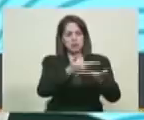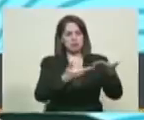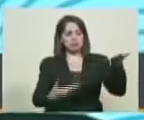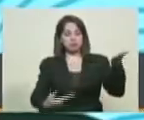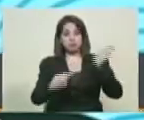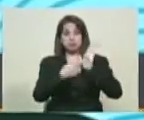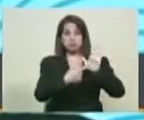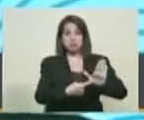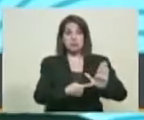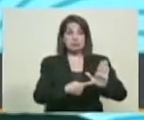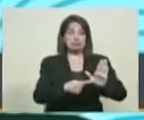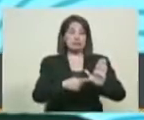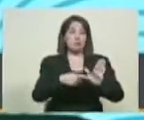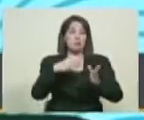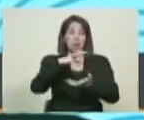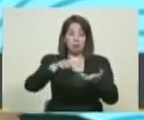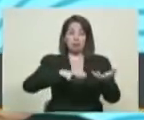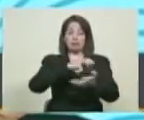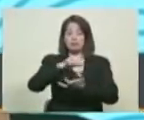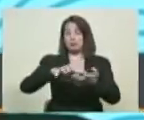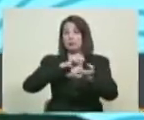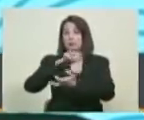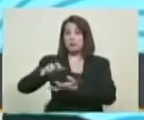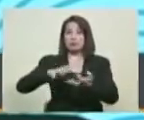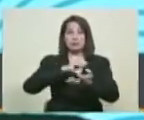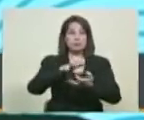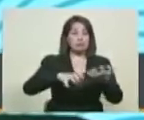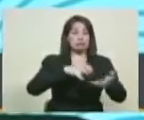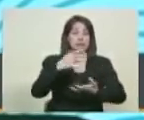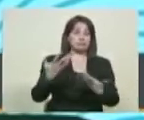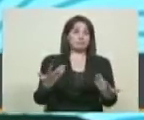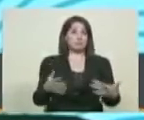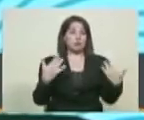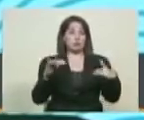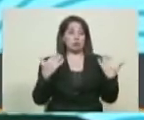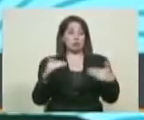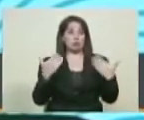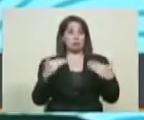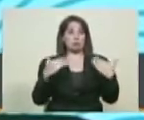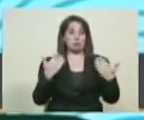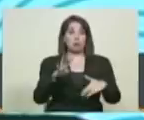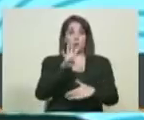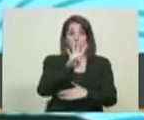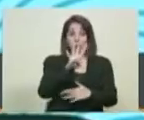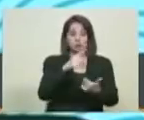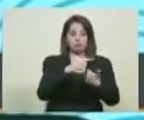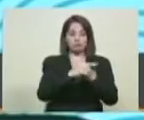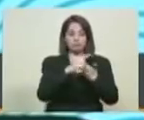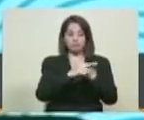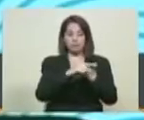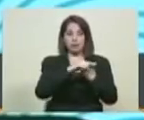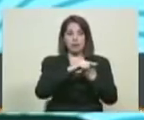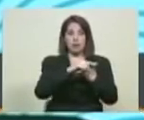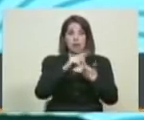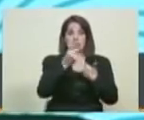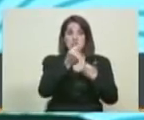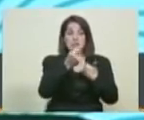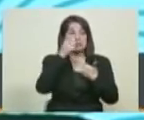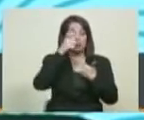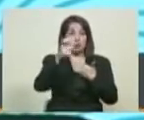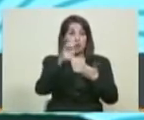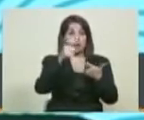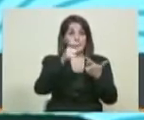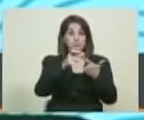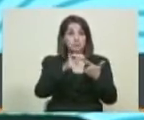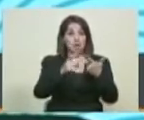los bancos de problemas que se nos han ido generando en cada una de las prioridades. Usted sabe que tenemos cuatro prioridades en Miranda: la seguridad, la economía productiva,